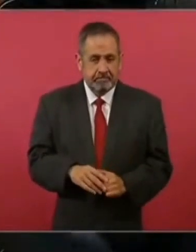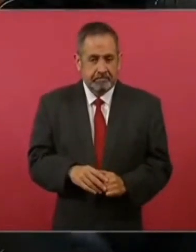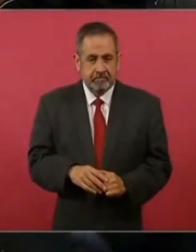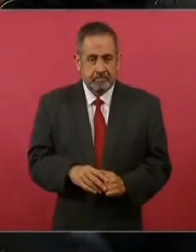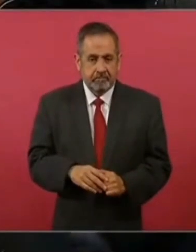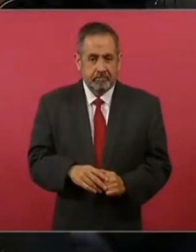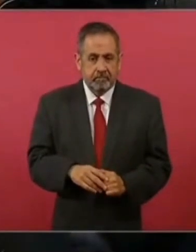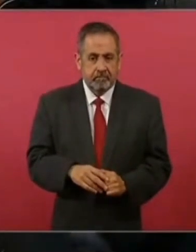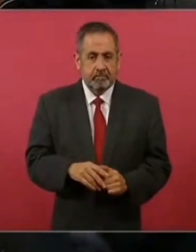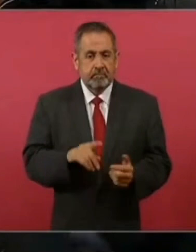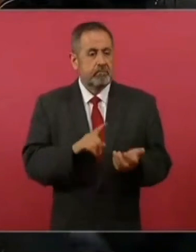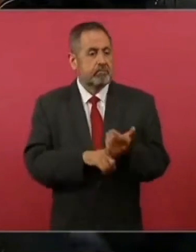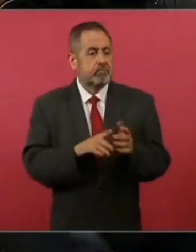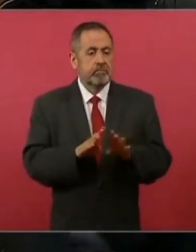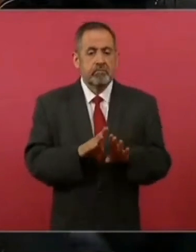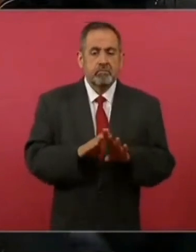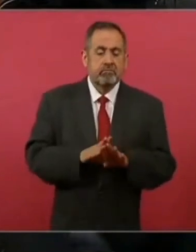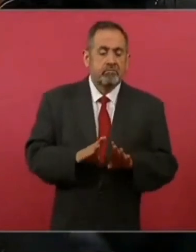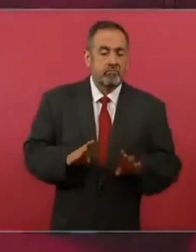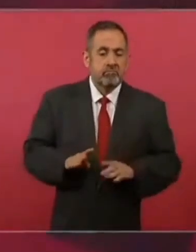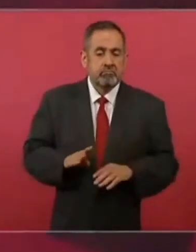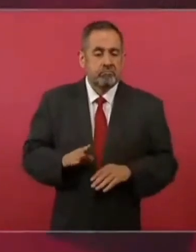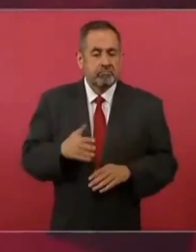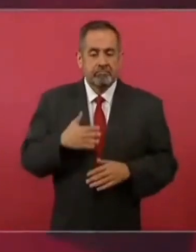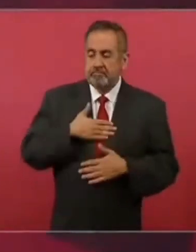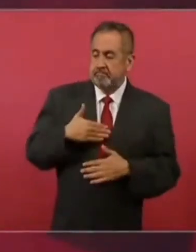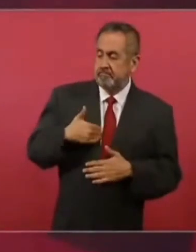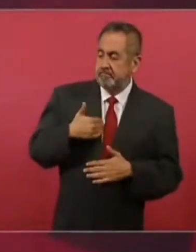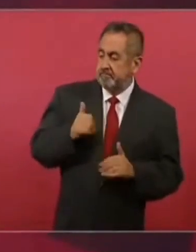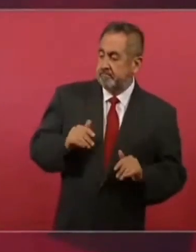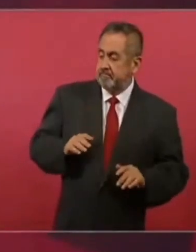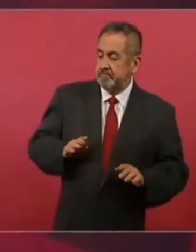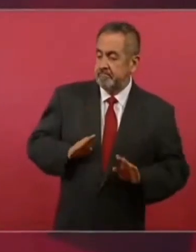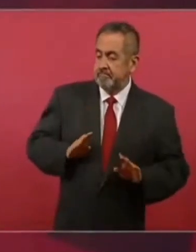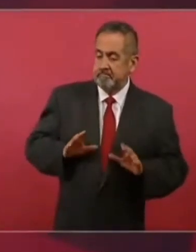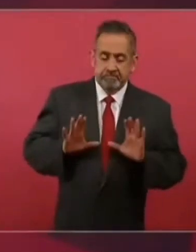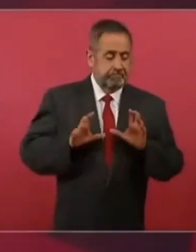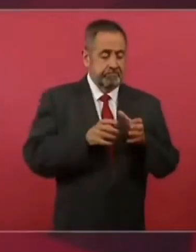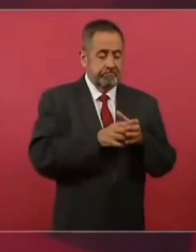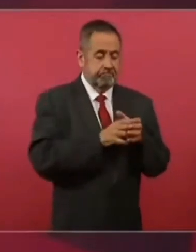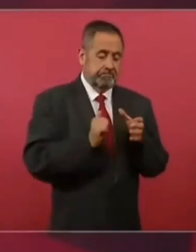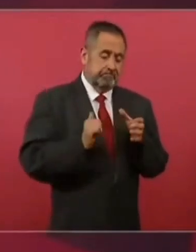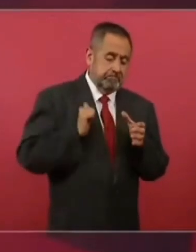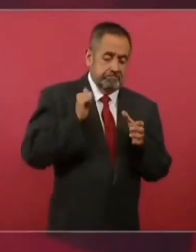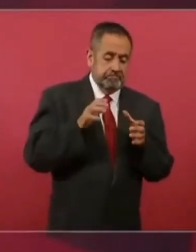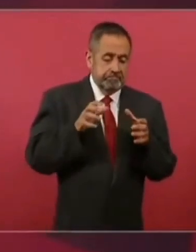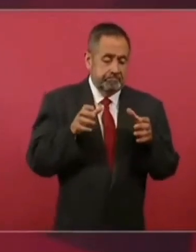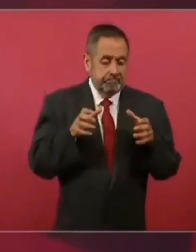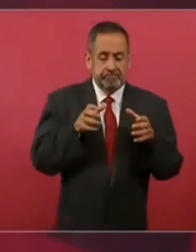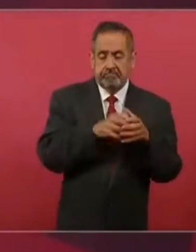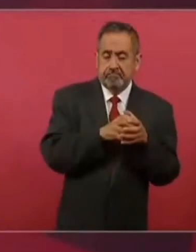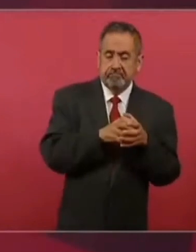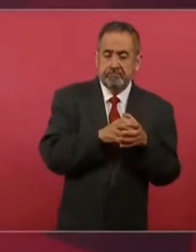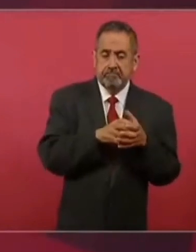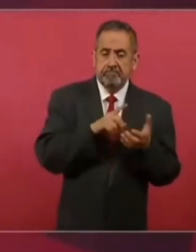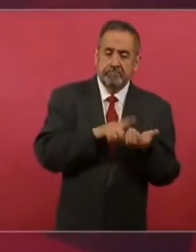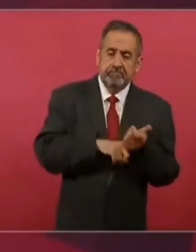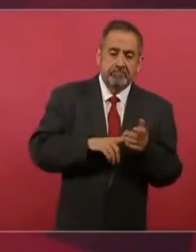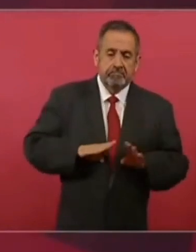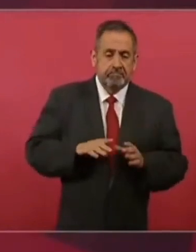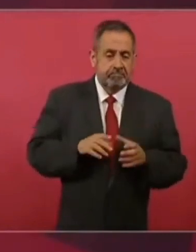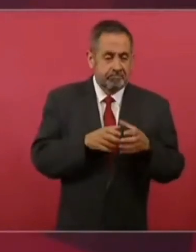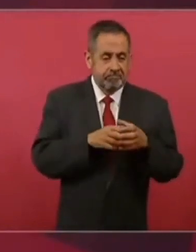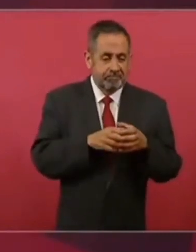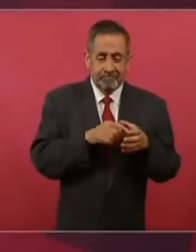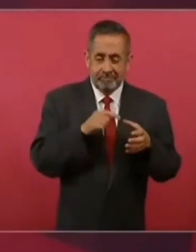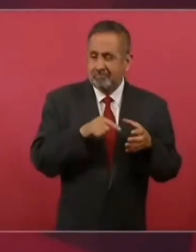en el beneficio de las minorías, de la élite. A ellos no